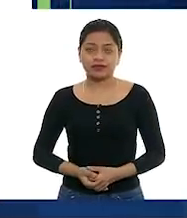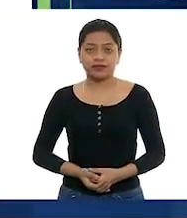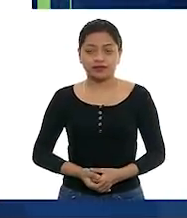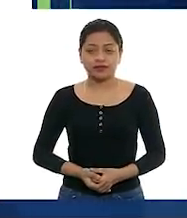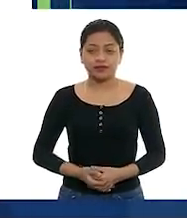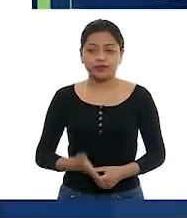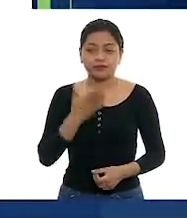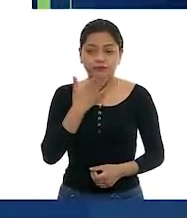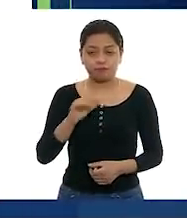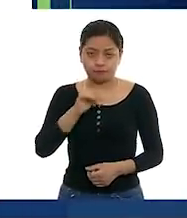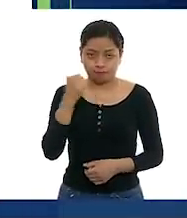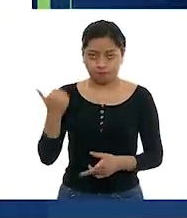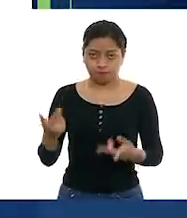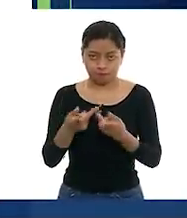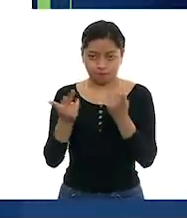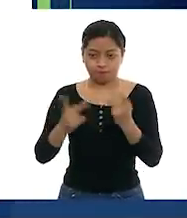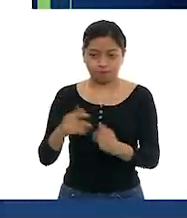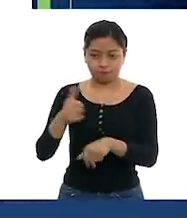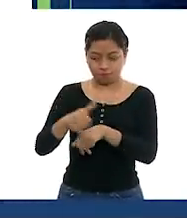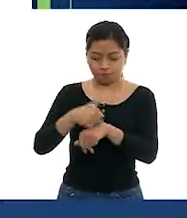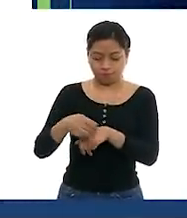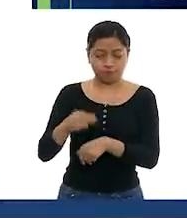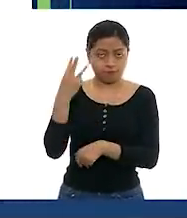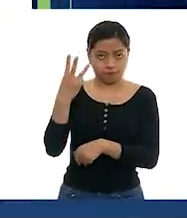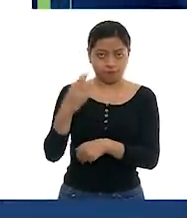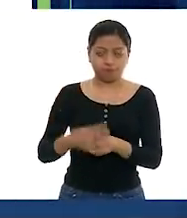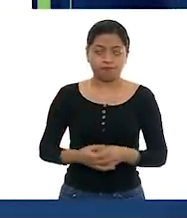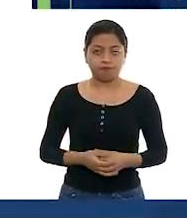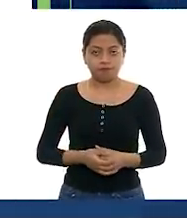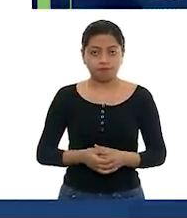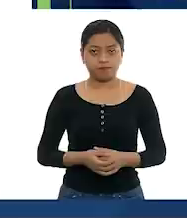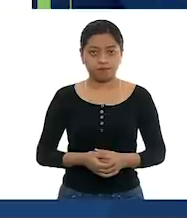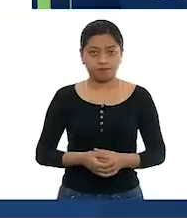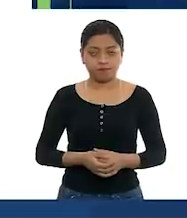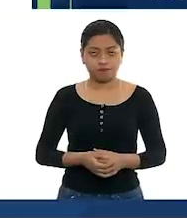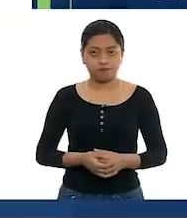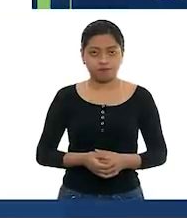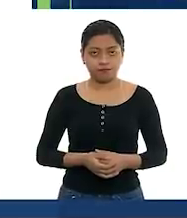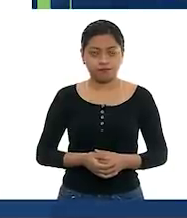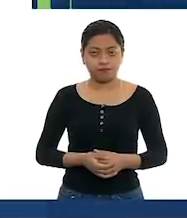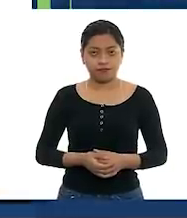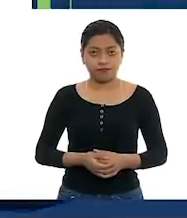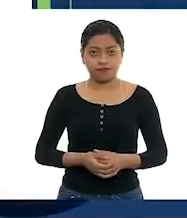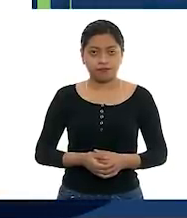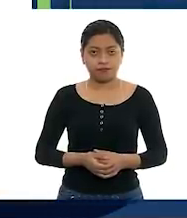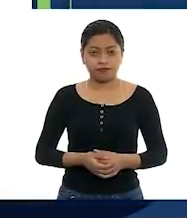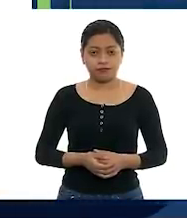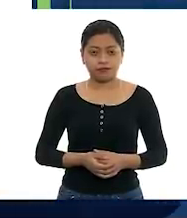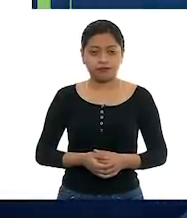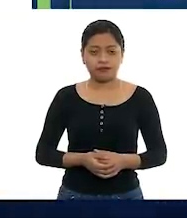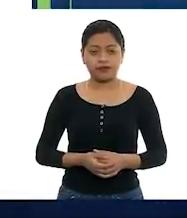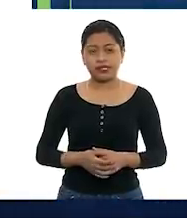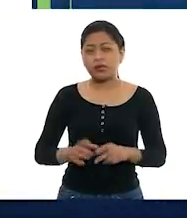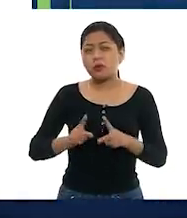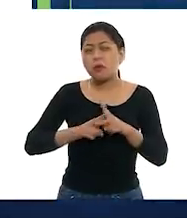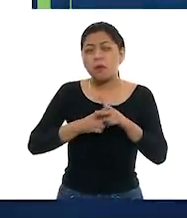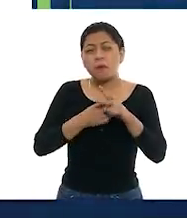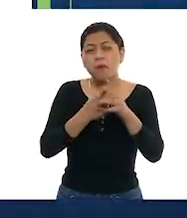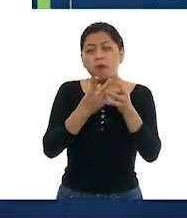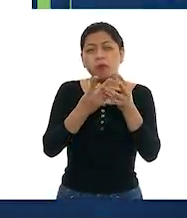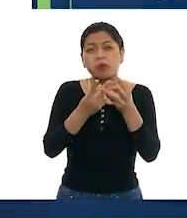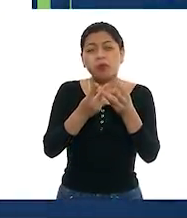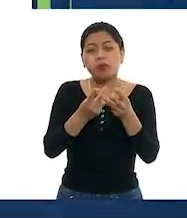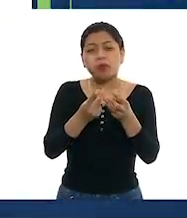Y ahora vamos a ver el plato 3. Y el chocolate pues apenas y ya se empezó a derretir.